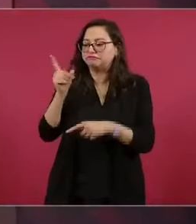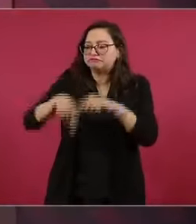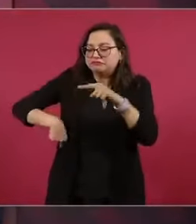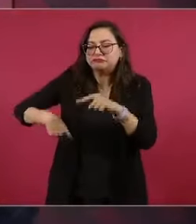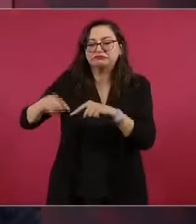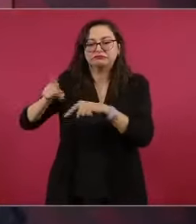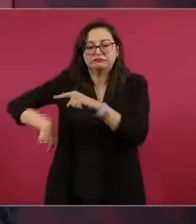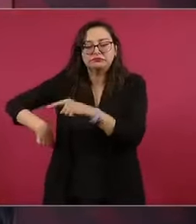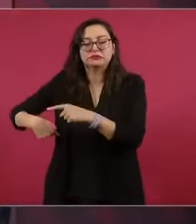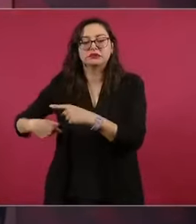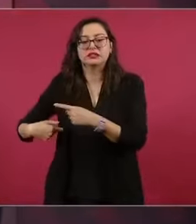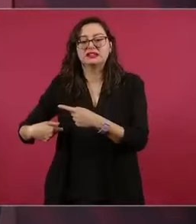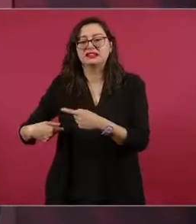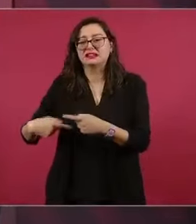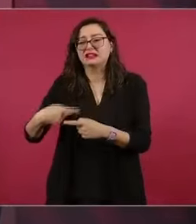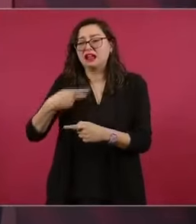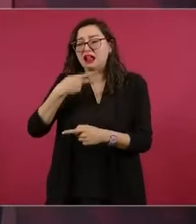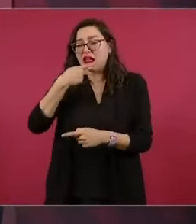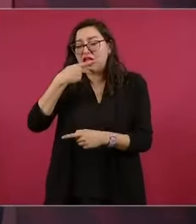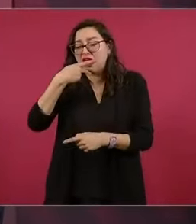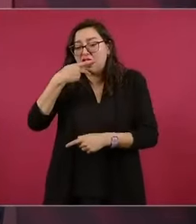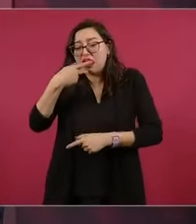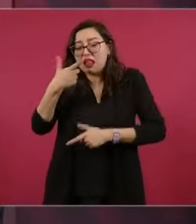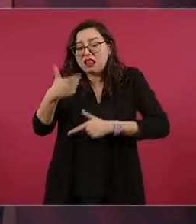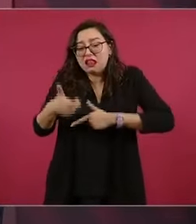ni siquiera hablo de corrido,